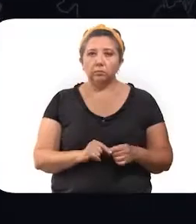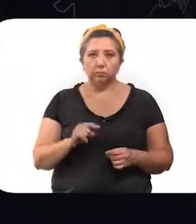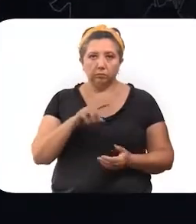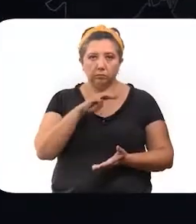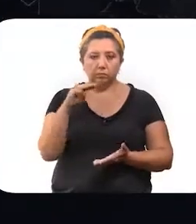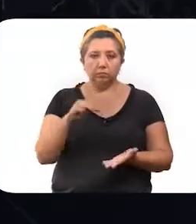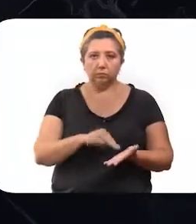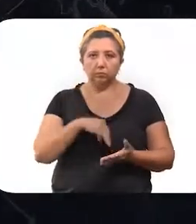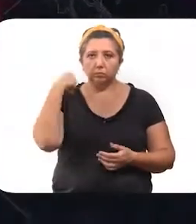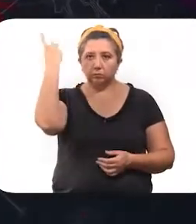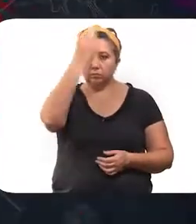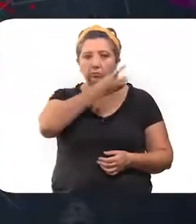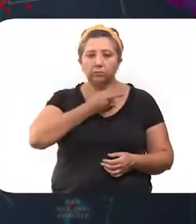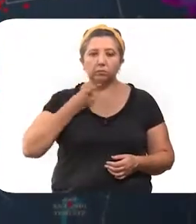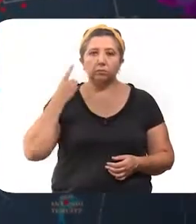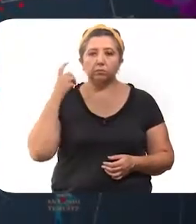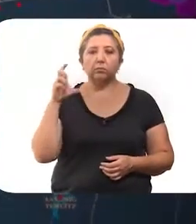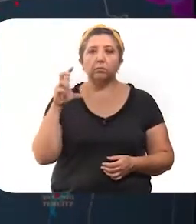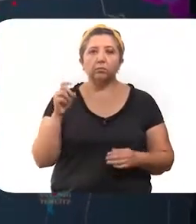Específicamente en Mérida se han diagnosticado